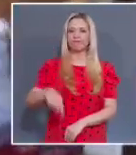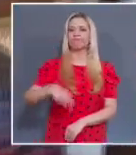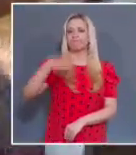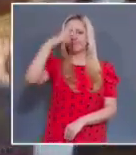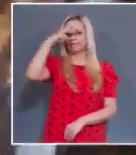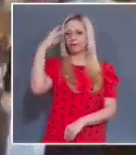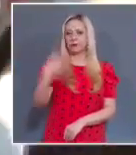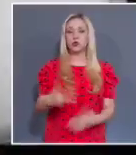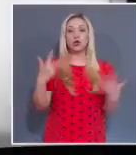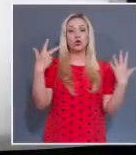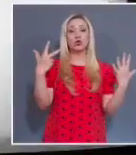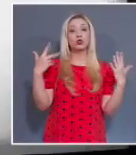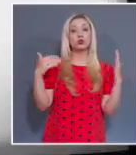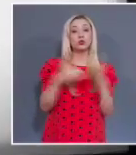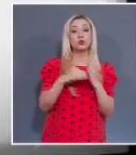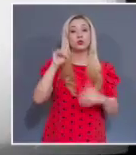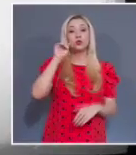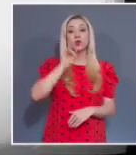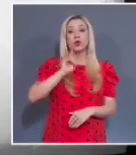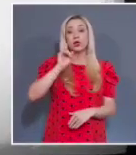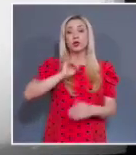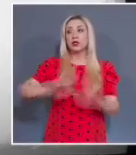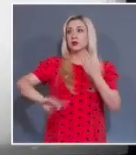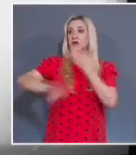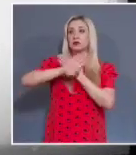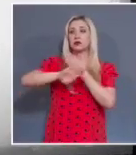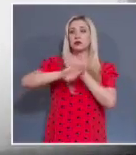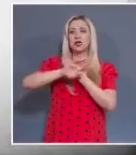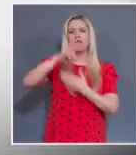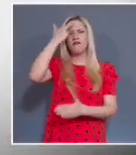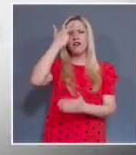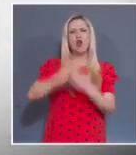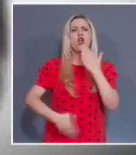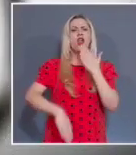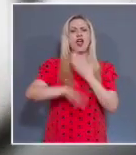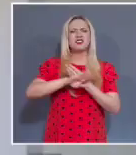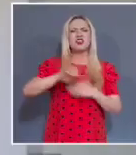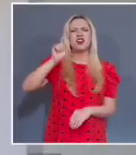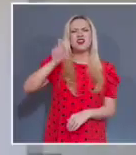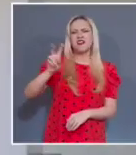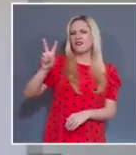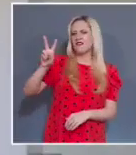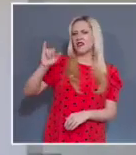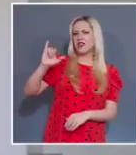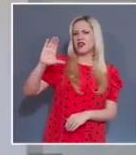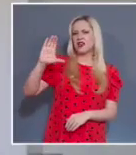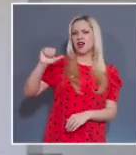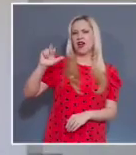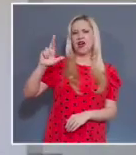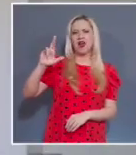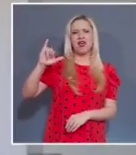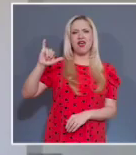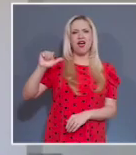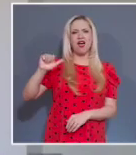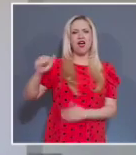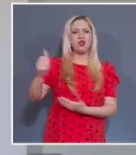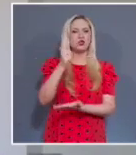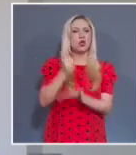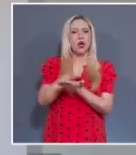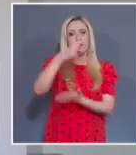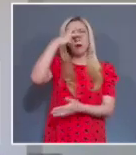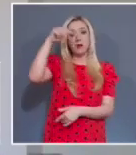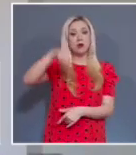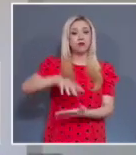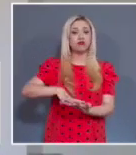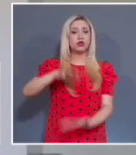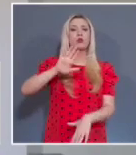son víctimas de violencia vicaria. La Ciudad de México concentra el 21% de estos casos. Las madres protectoras nos